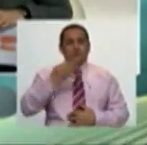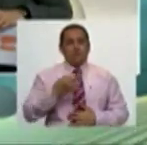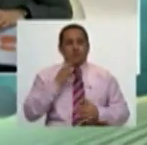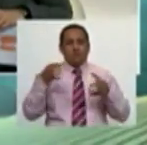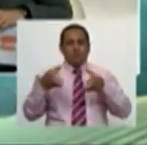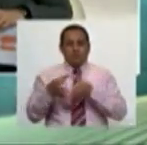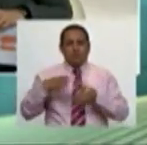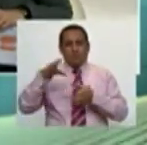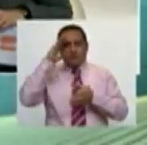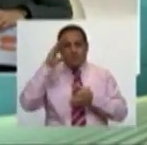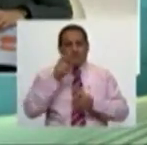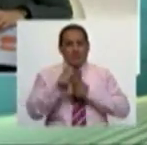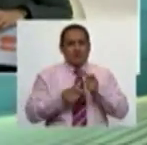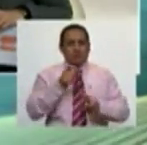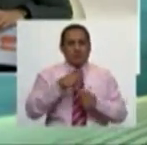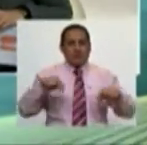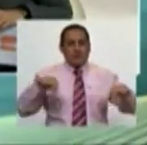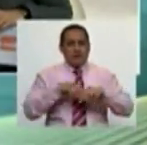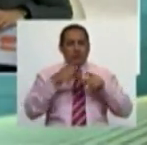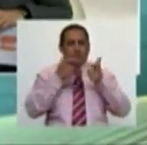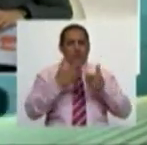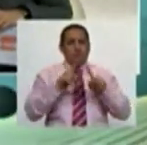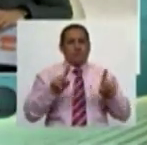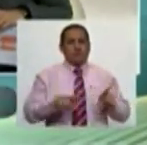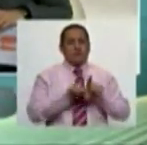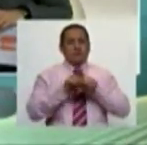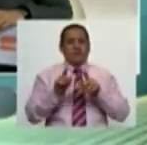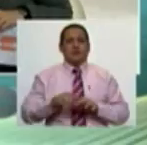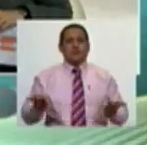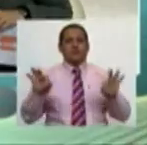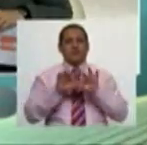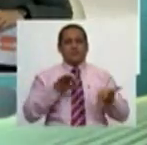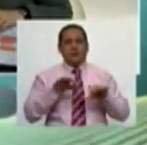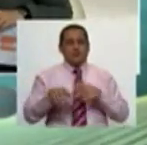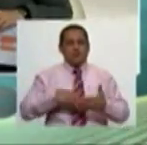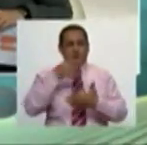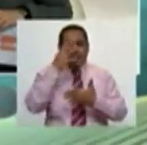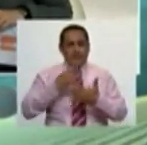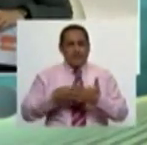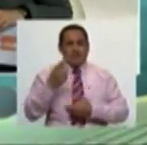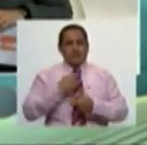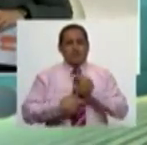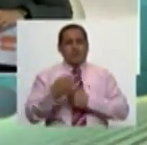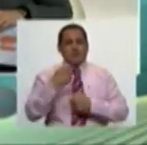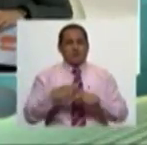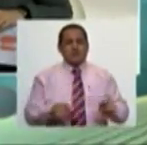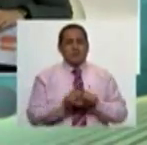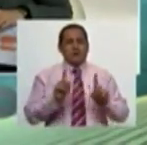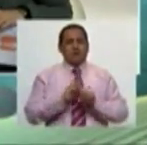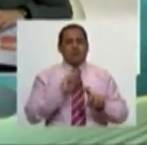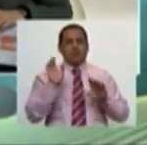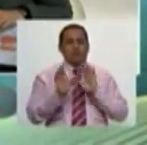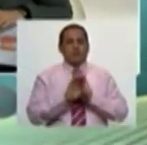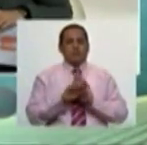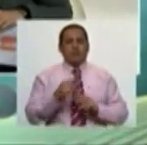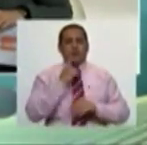efectiva de efectivos policiales, de personas que monitorean, pero fundamentalmente también para hacer análisis, almacenamiento, y